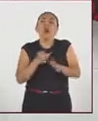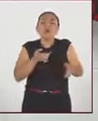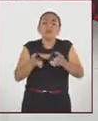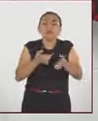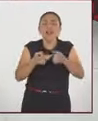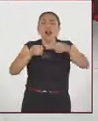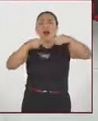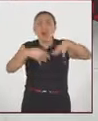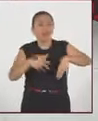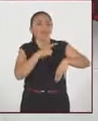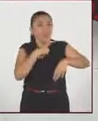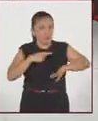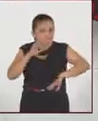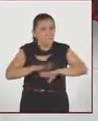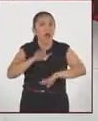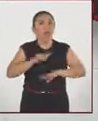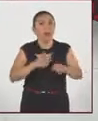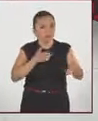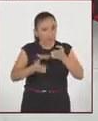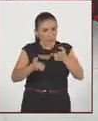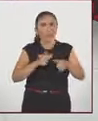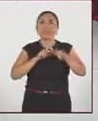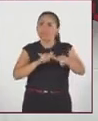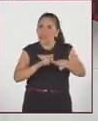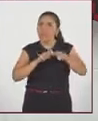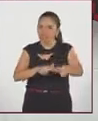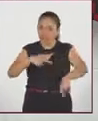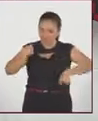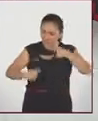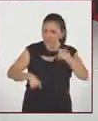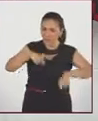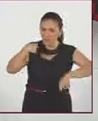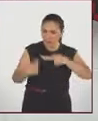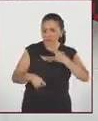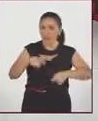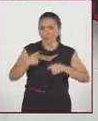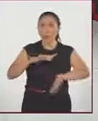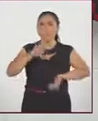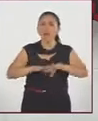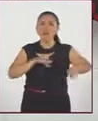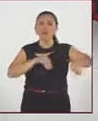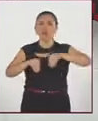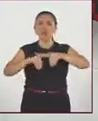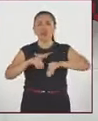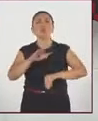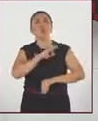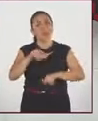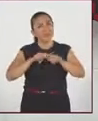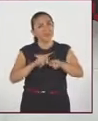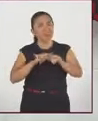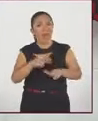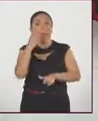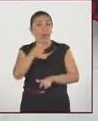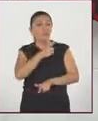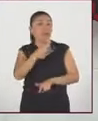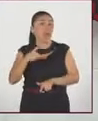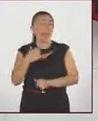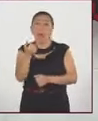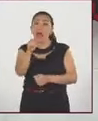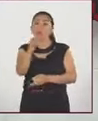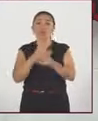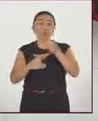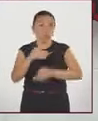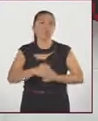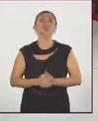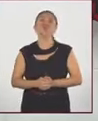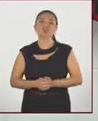hay que incentivar el no perder esa flexibilidad, no dejar de tener esos rangos de movimiento que son los que deberíamos de tener todos, ¿no? Sí,